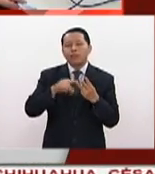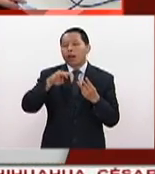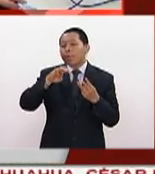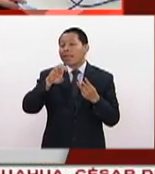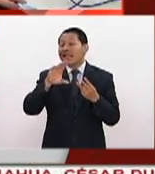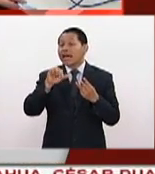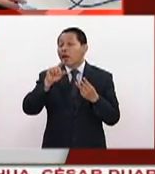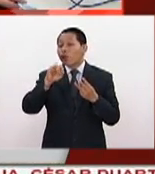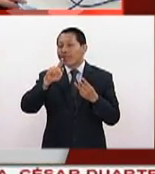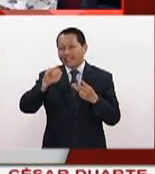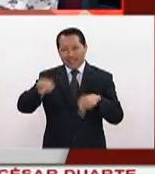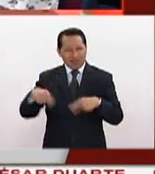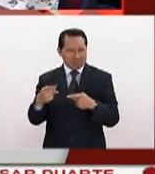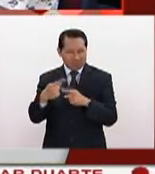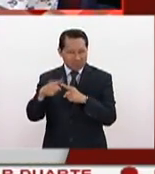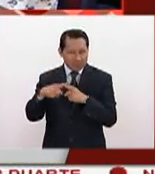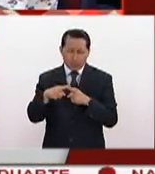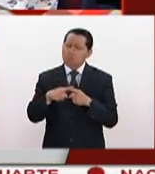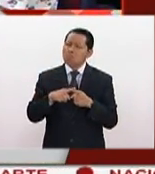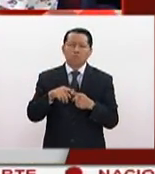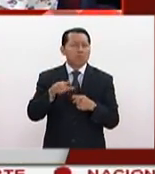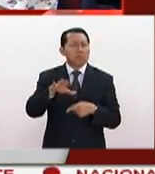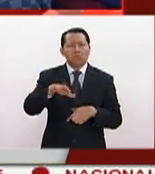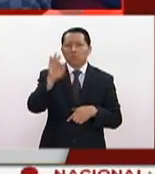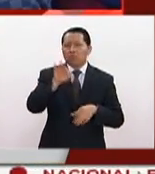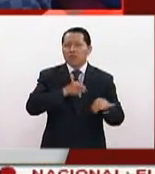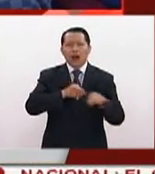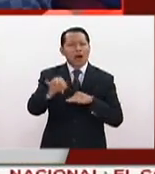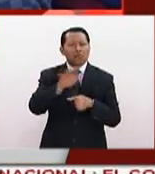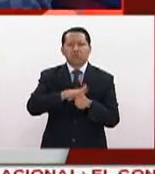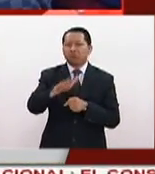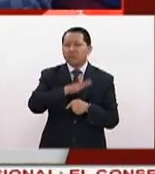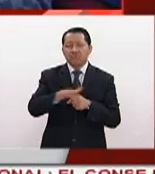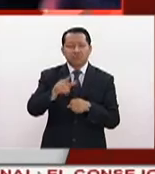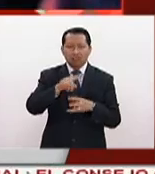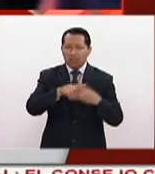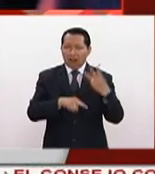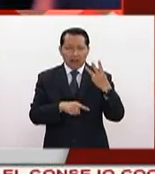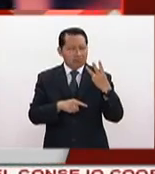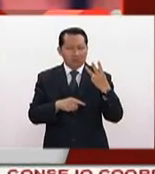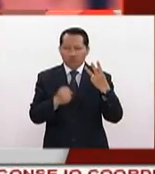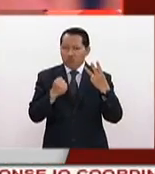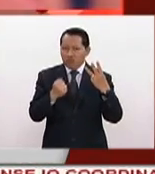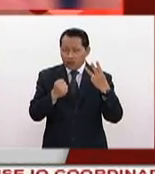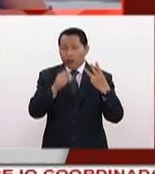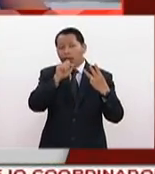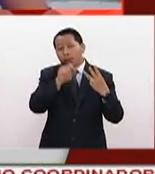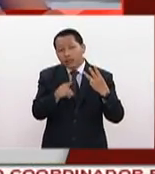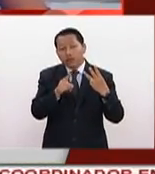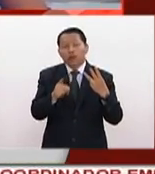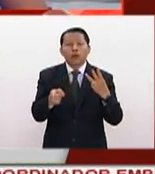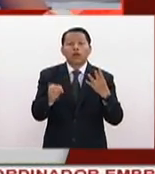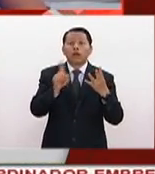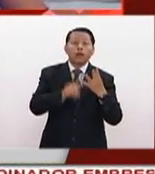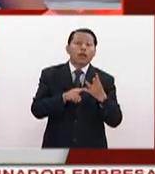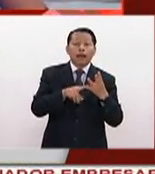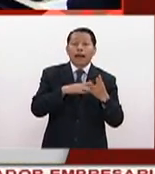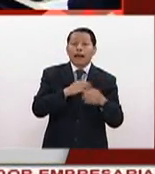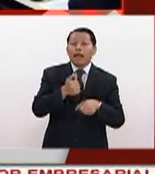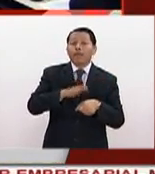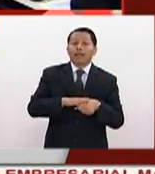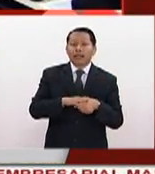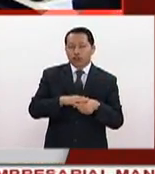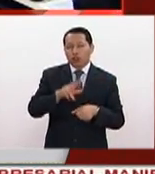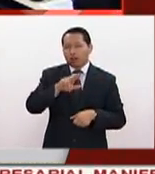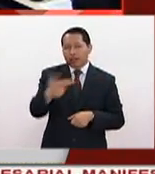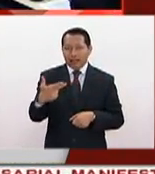empresa pueden trabajar. La verdad que los 3 ámbitos son requeridos, incluyendo, por supuesto, el técnico en administración de